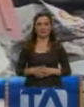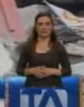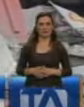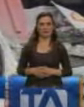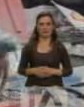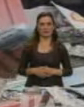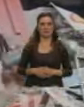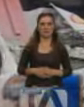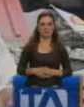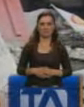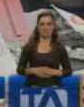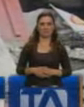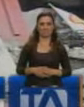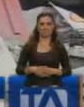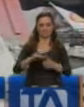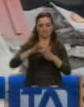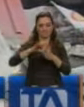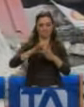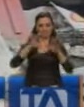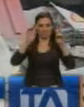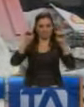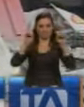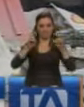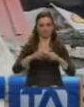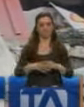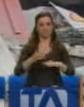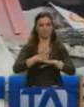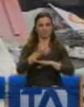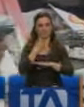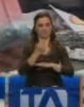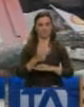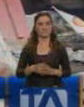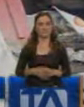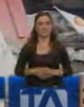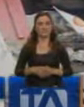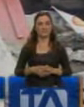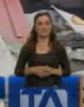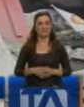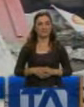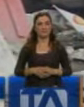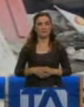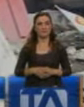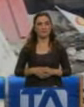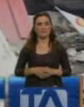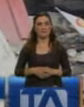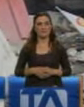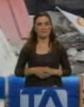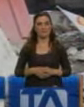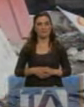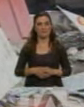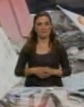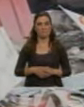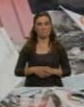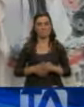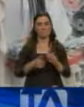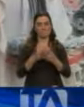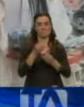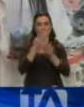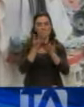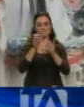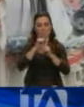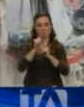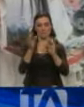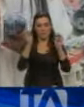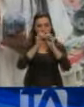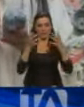situación verdaderamente alta en cuanto a riesgo se refiere según las autoridades. Aquí en medio de la consternación de la ciudadanía les informamos esto, si la situación